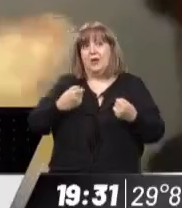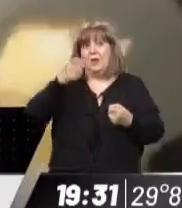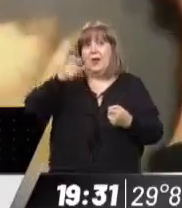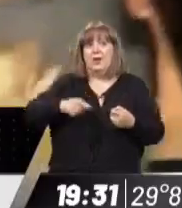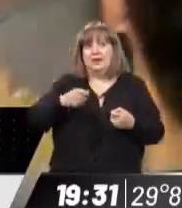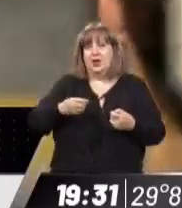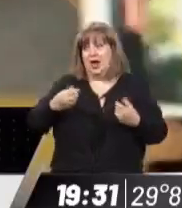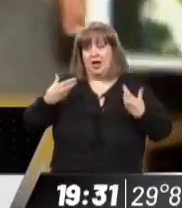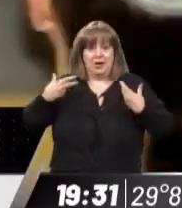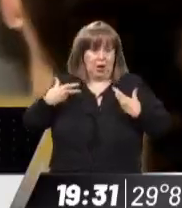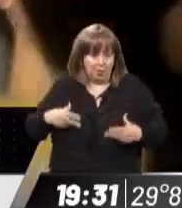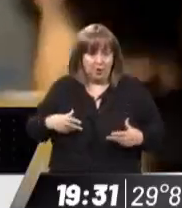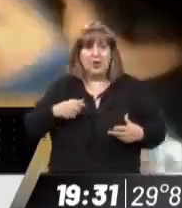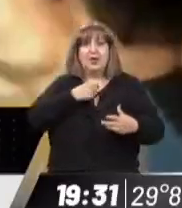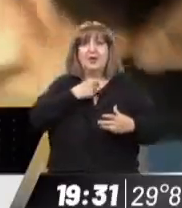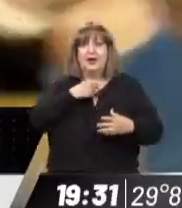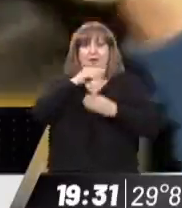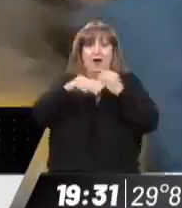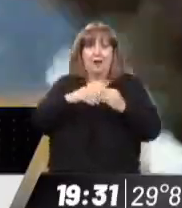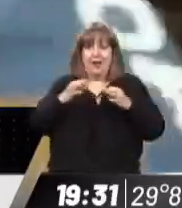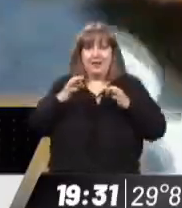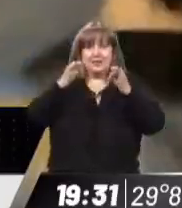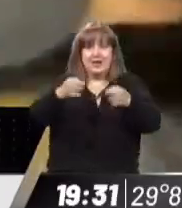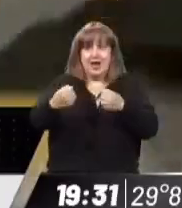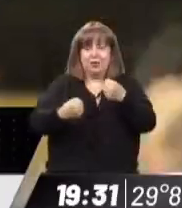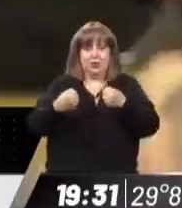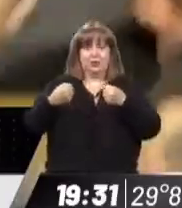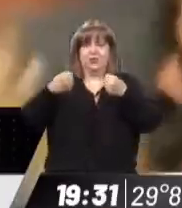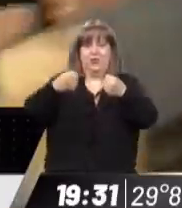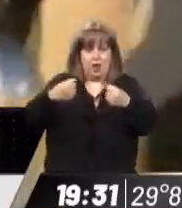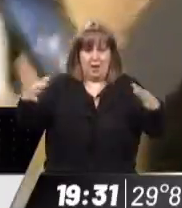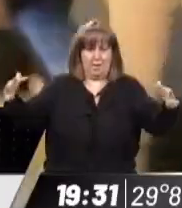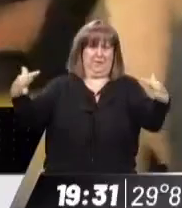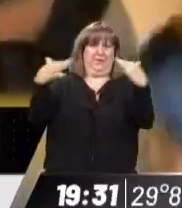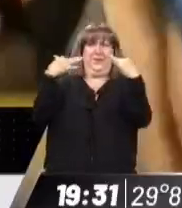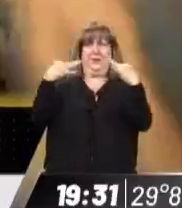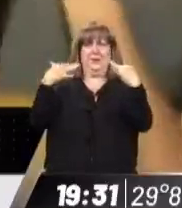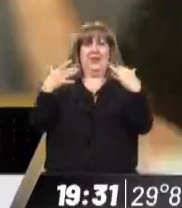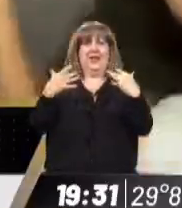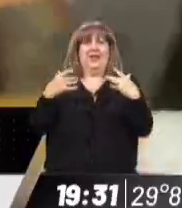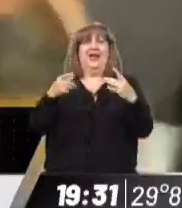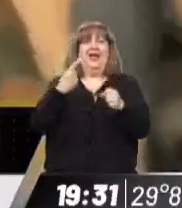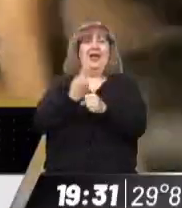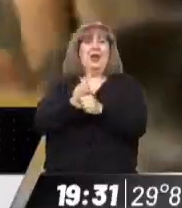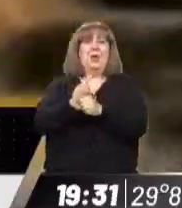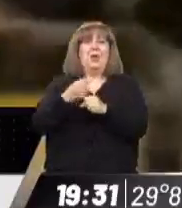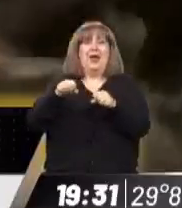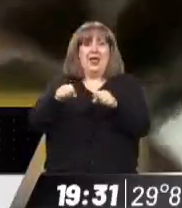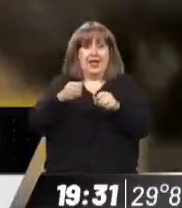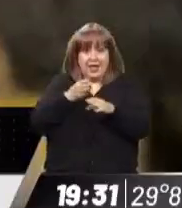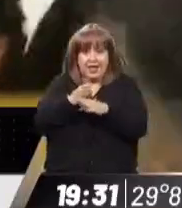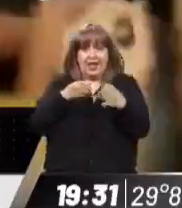persona como cualquier otra que quiere disfrutar de su familia y de un momento distendido como es una fiesta. Pobre, ¿no? No puede